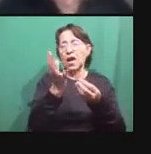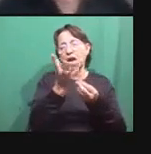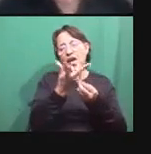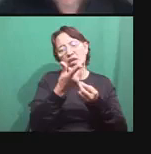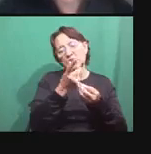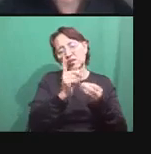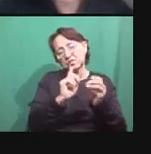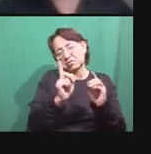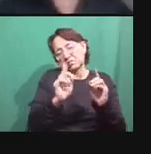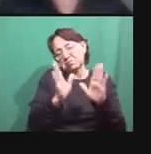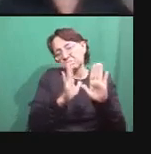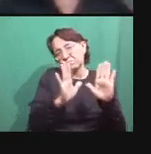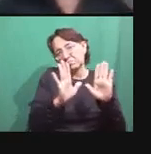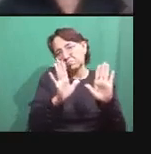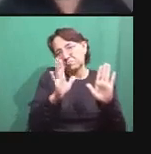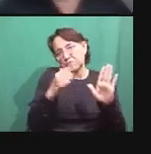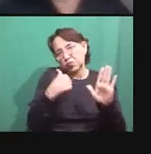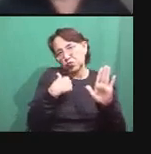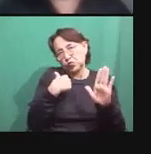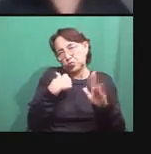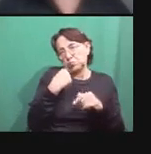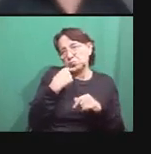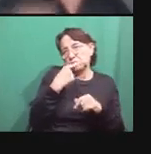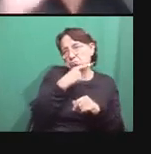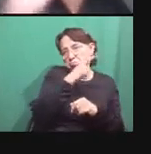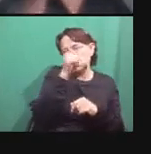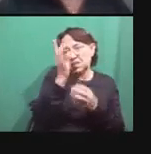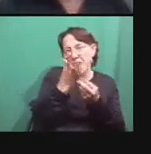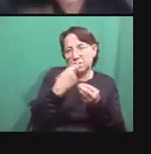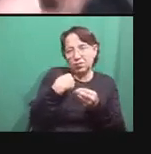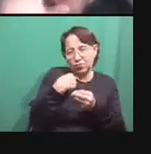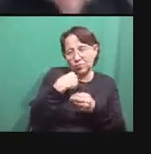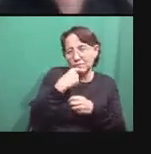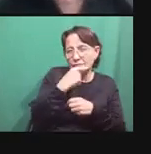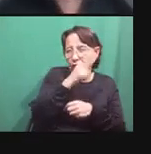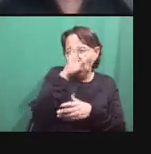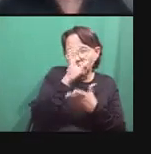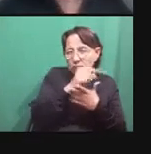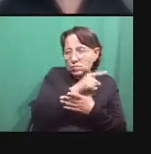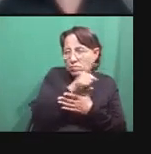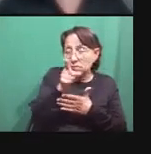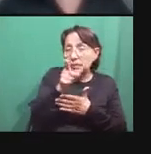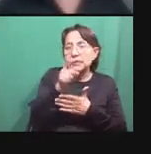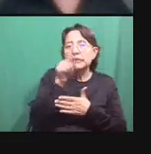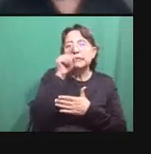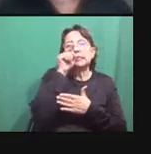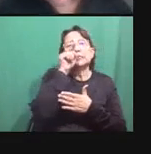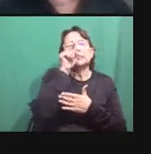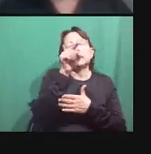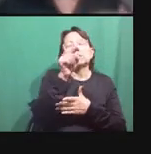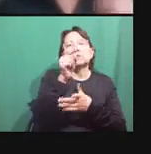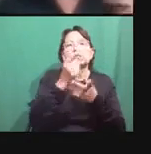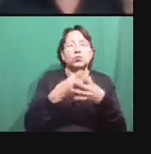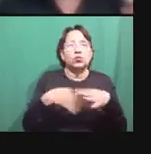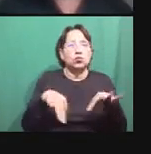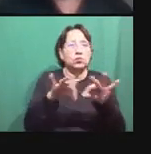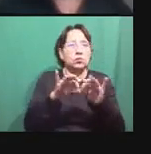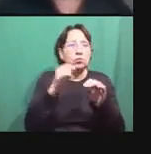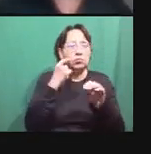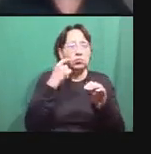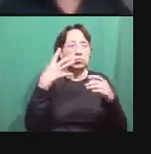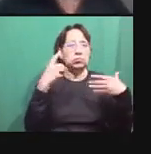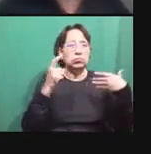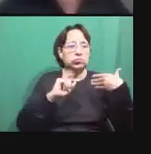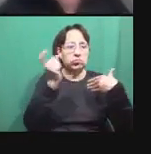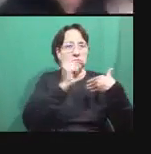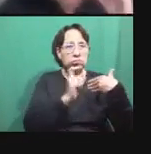pregunta que como crítico de arte yo transito, y es que esto sí tiene un valor graffiti para la